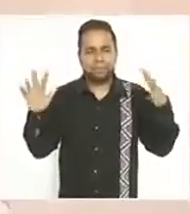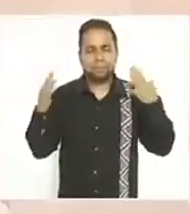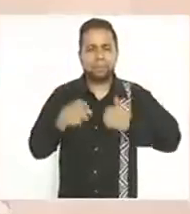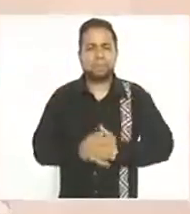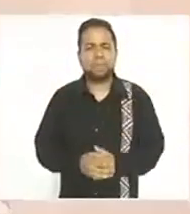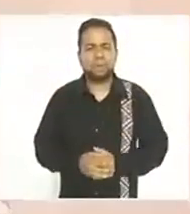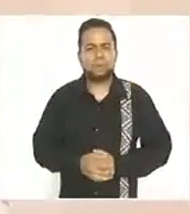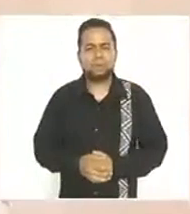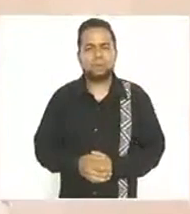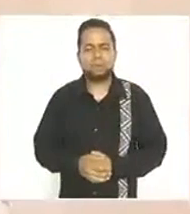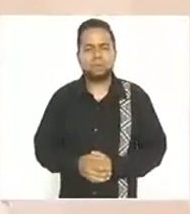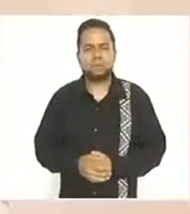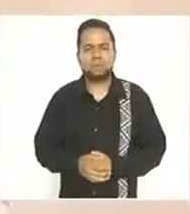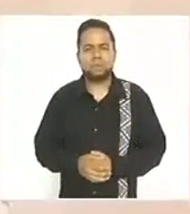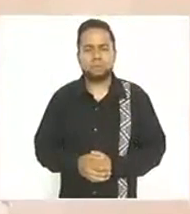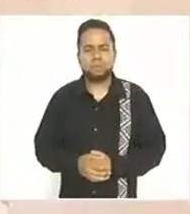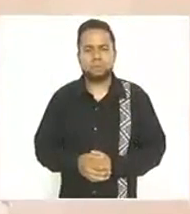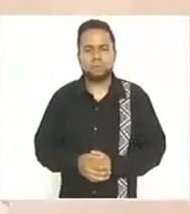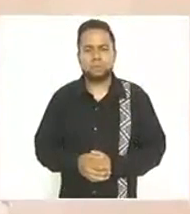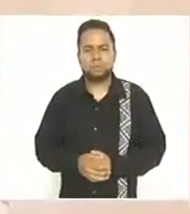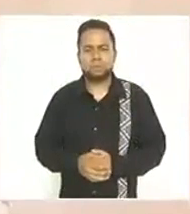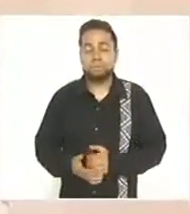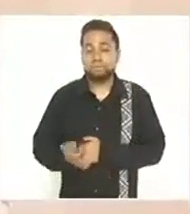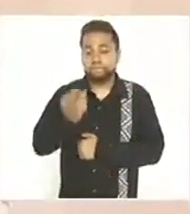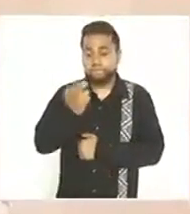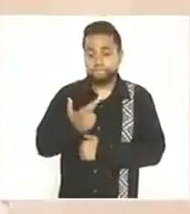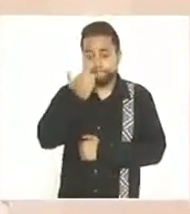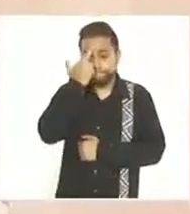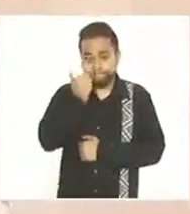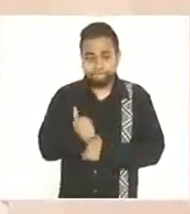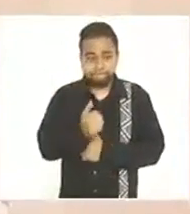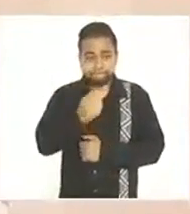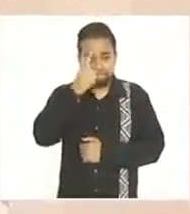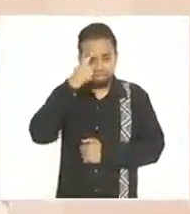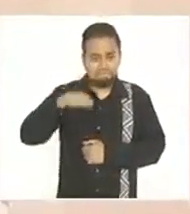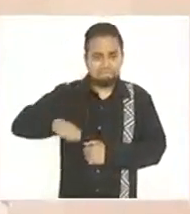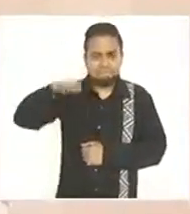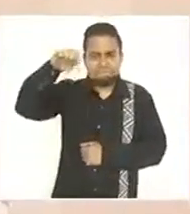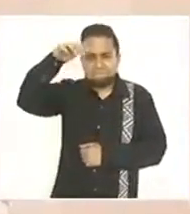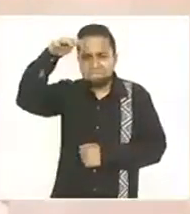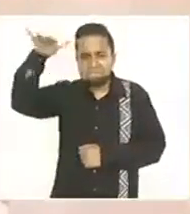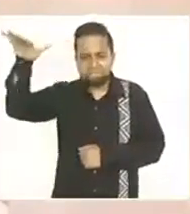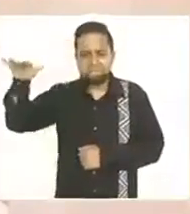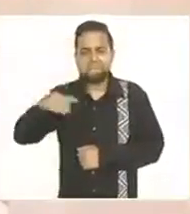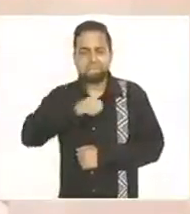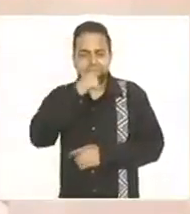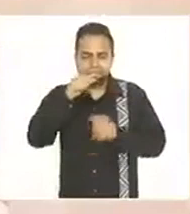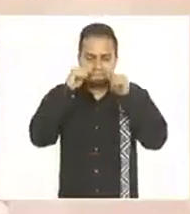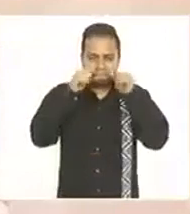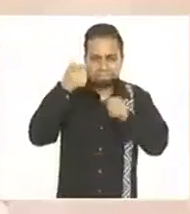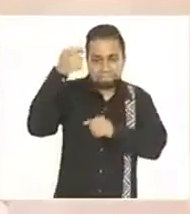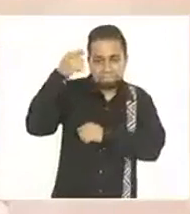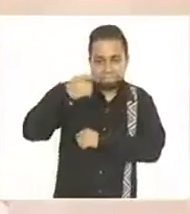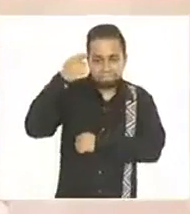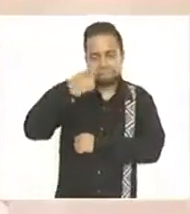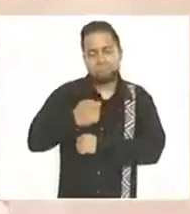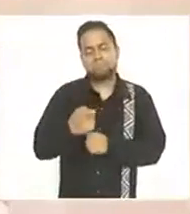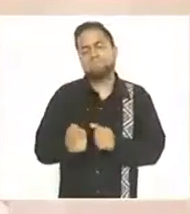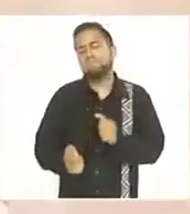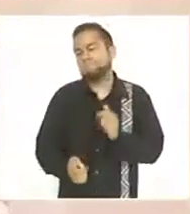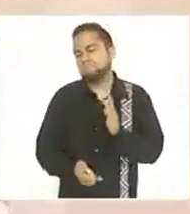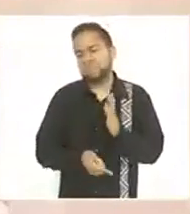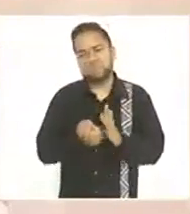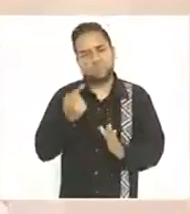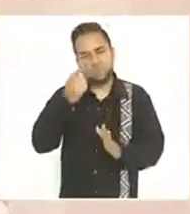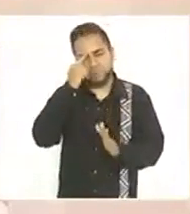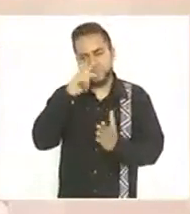En muchos sentidos, la pensión de adultos mayores es un programa pionero en los